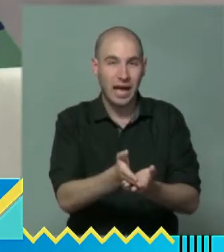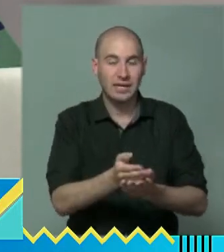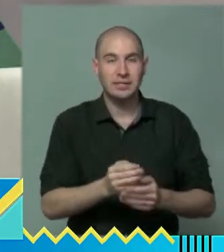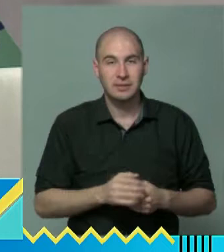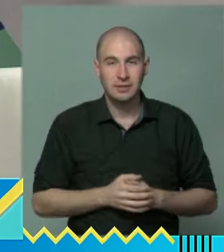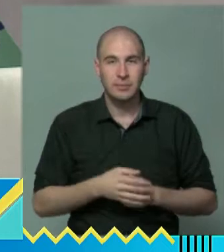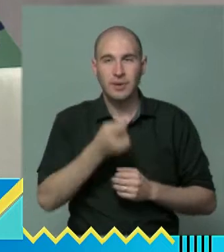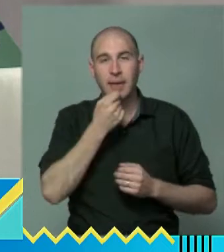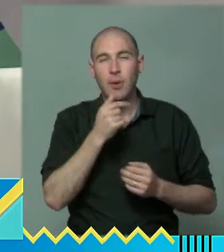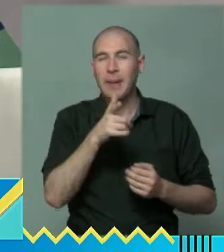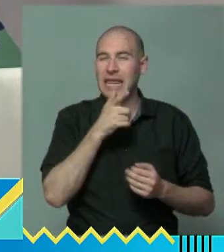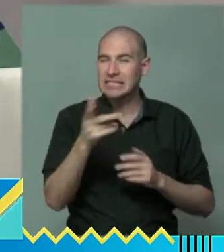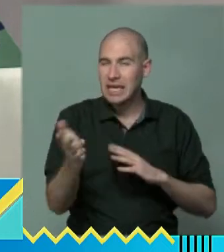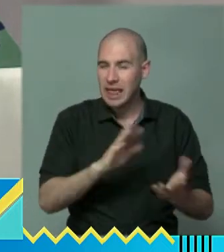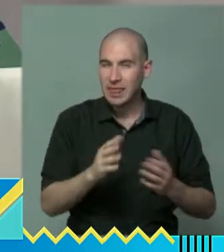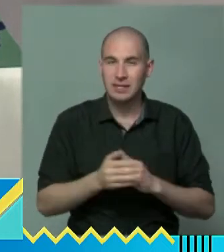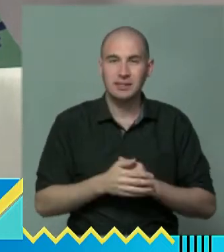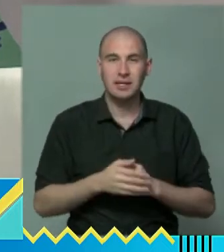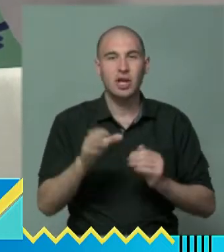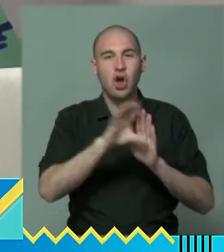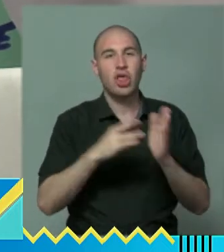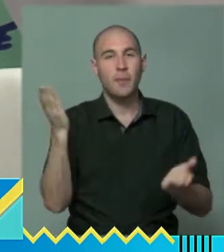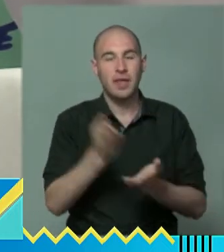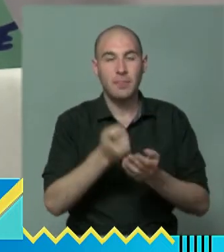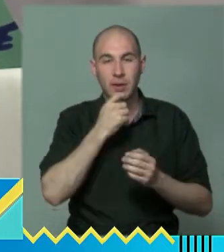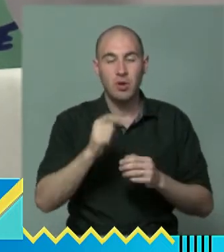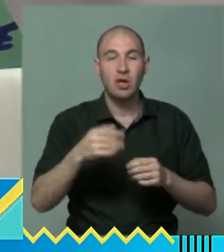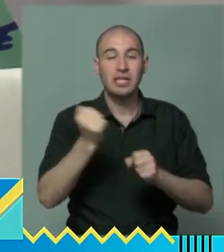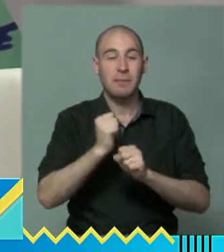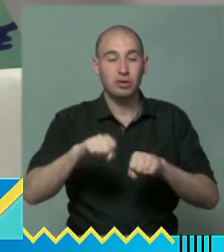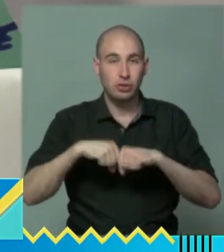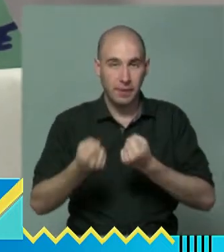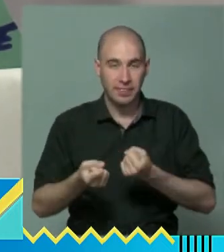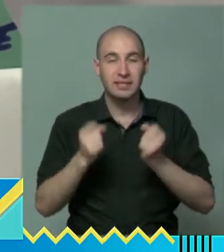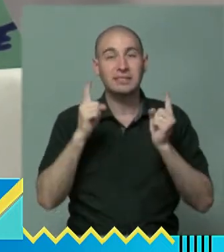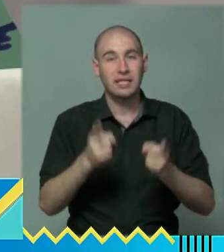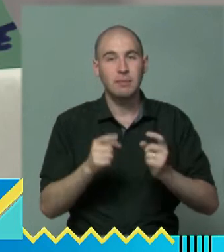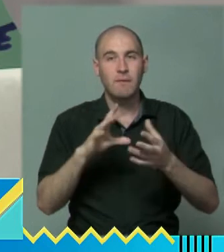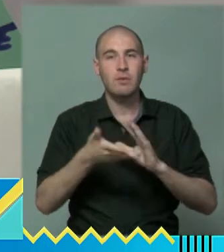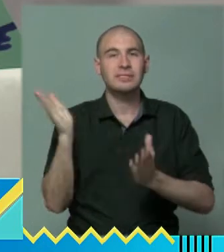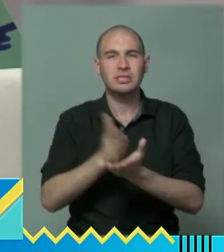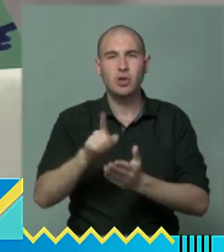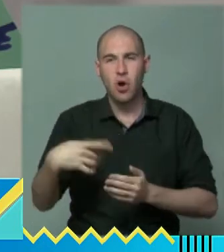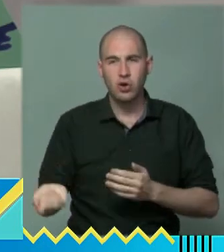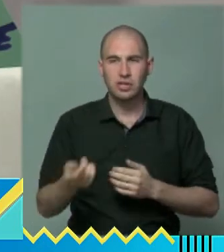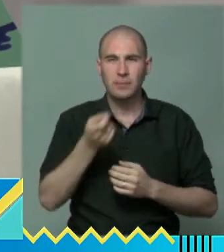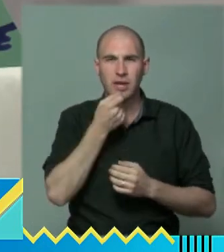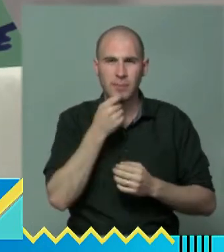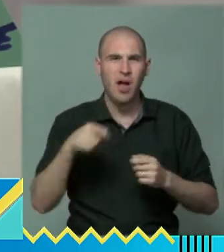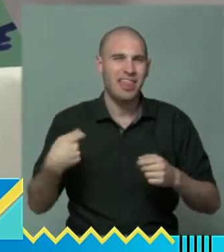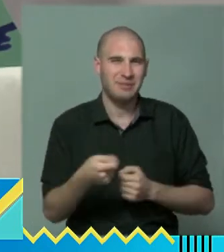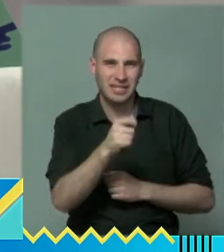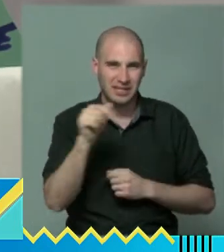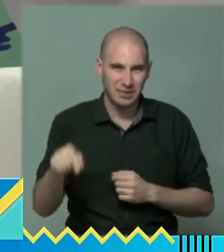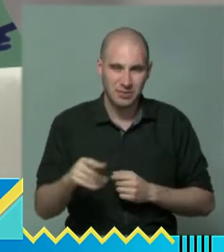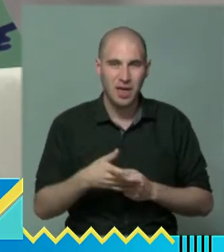pena que podríamos decir similar a las penas del Código Penal, como es la suspensión de actividades, y tomando otro tipo de sanciones, más de corte administrativo,